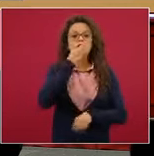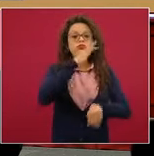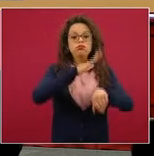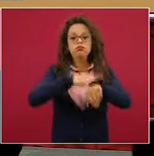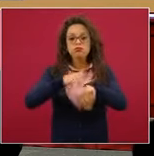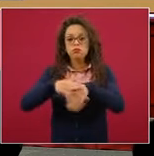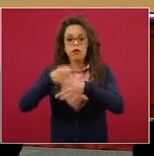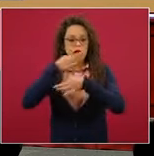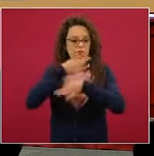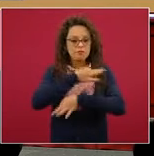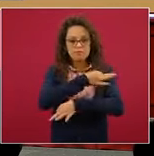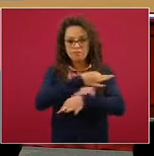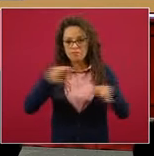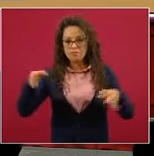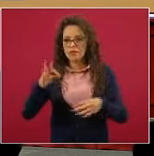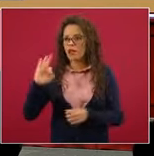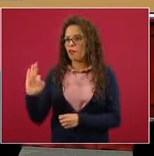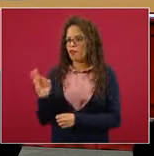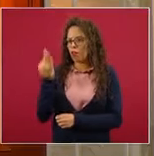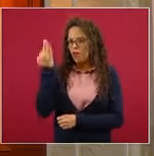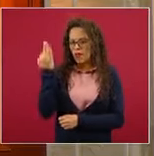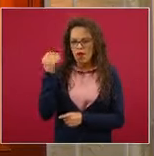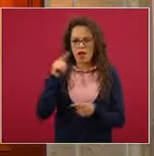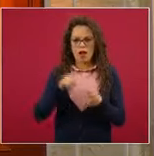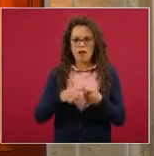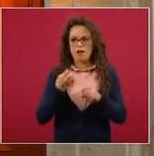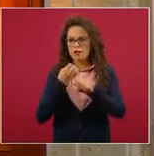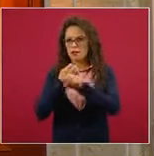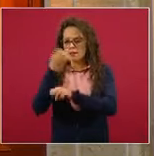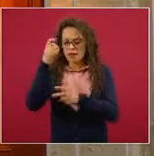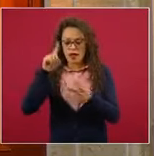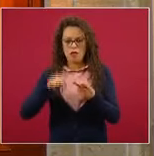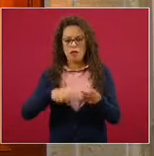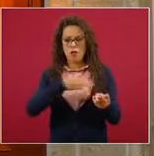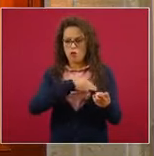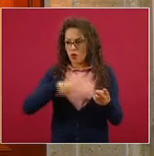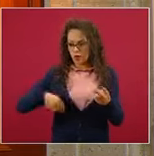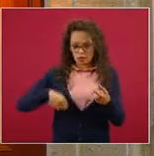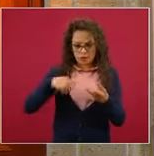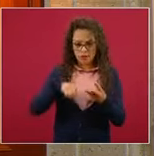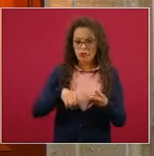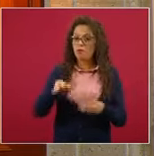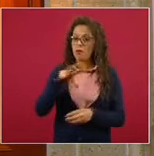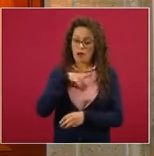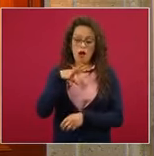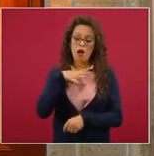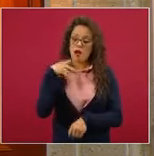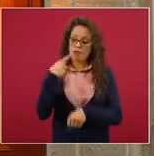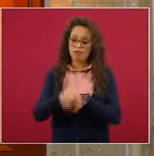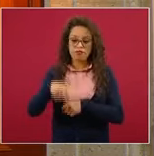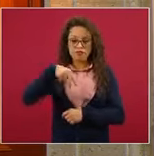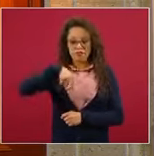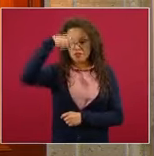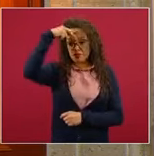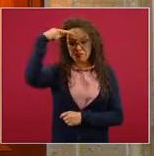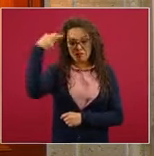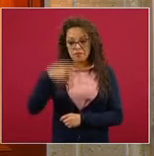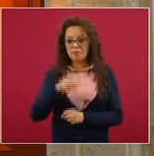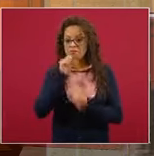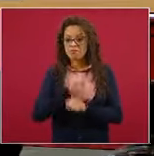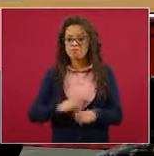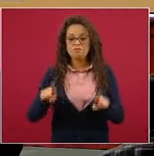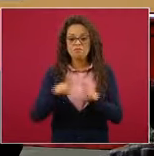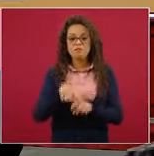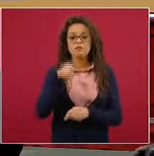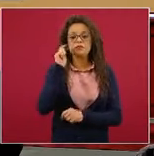nivel federal, en los estados, en los municipios, siempre tendremos el riesgo en México también de poder formar